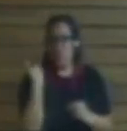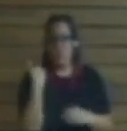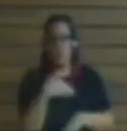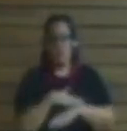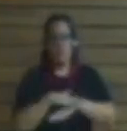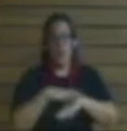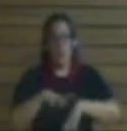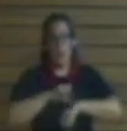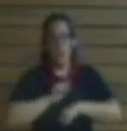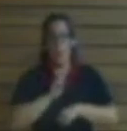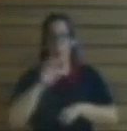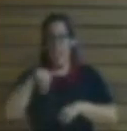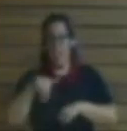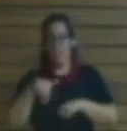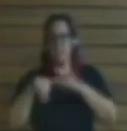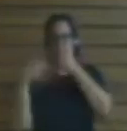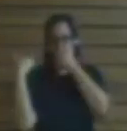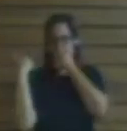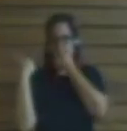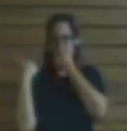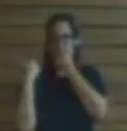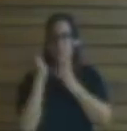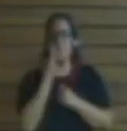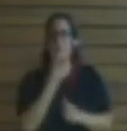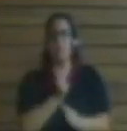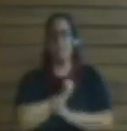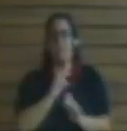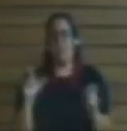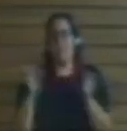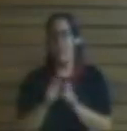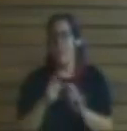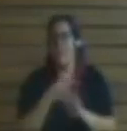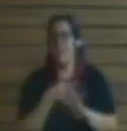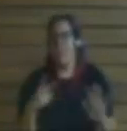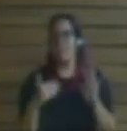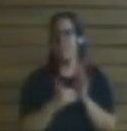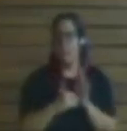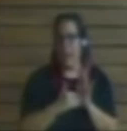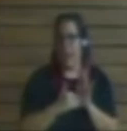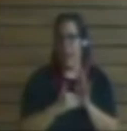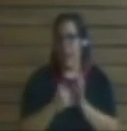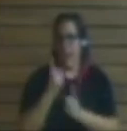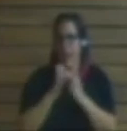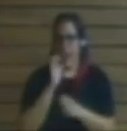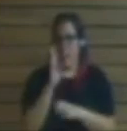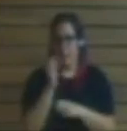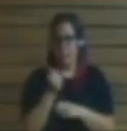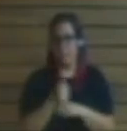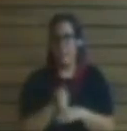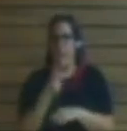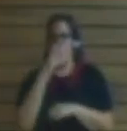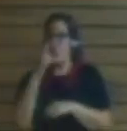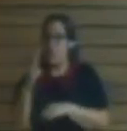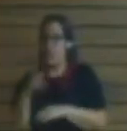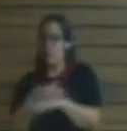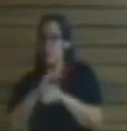vale. ¿Cuánto redujimos, número de desempleados que redujimos? Según la EPA, 17.000. Dos años de su gobierno,